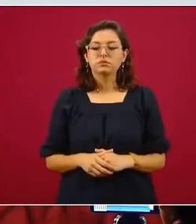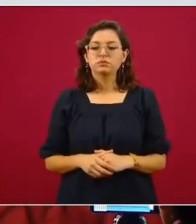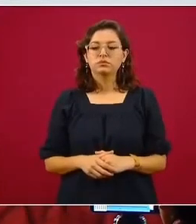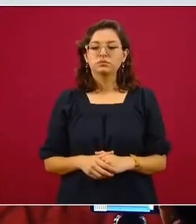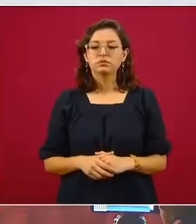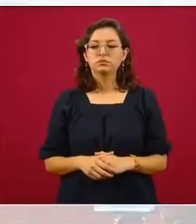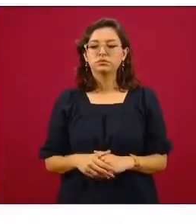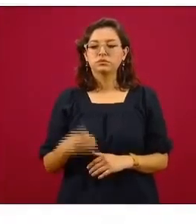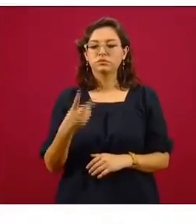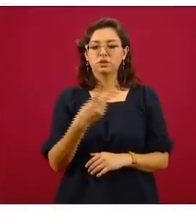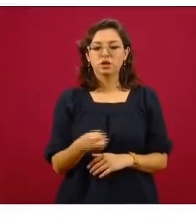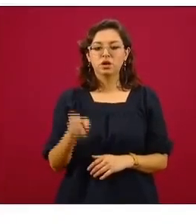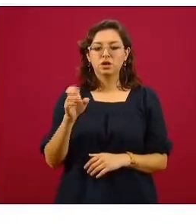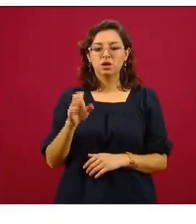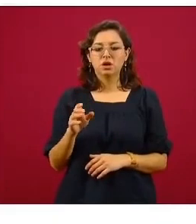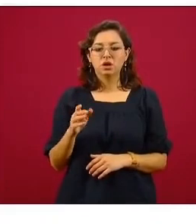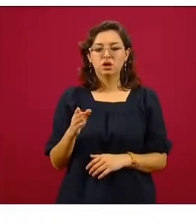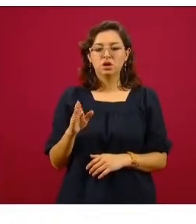muestras.